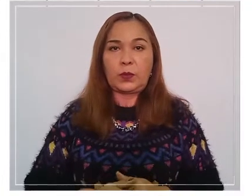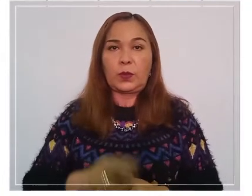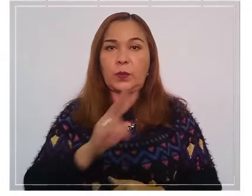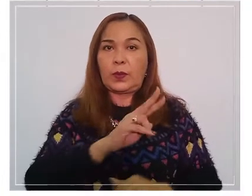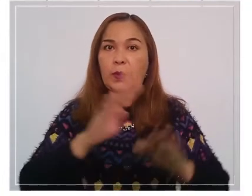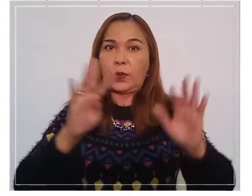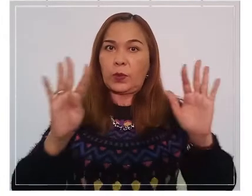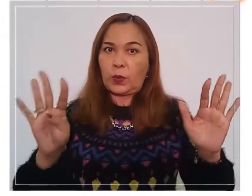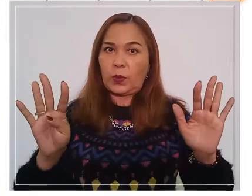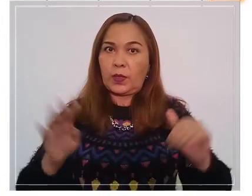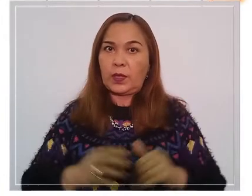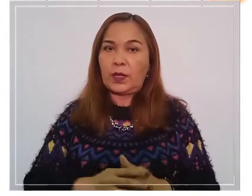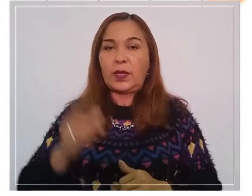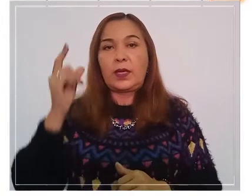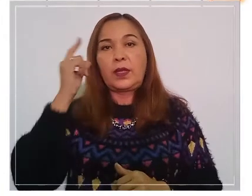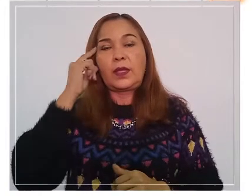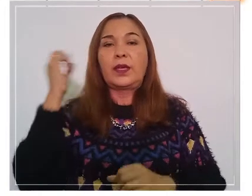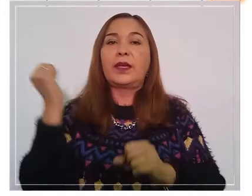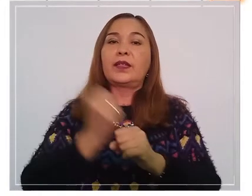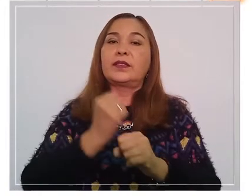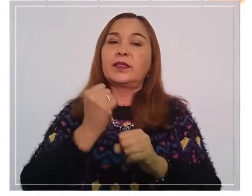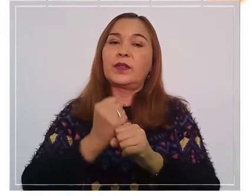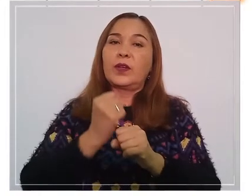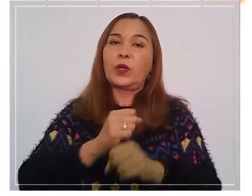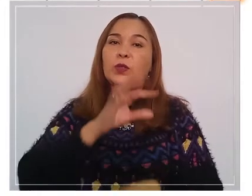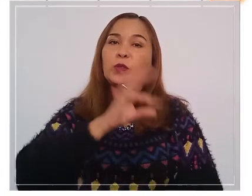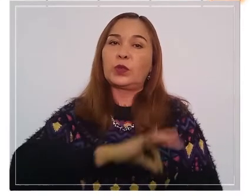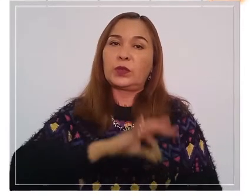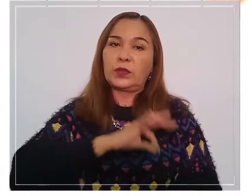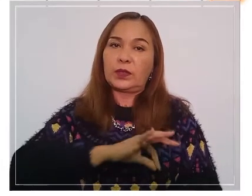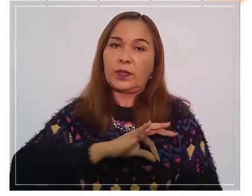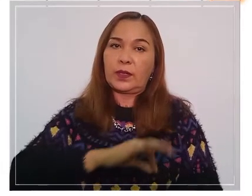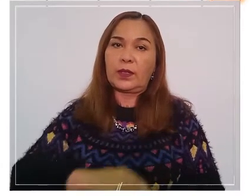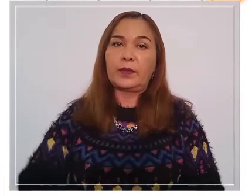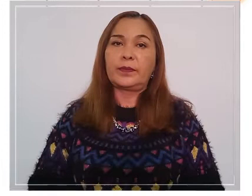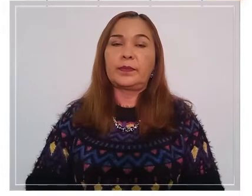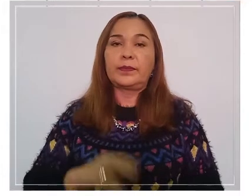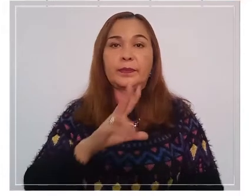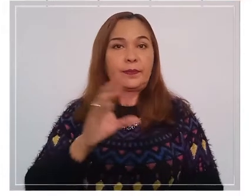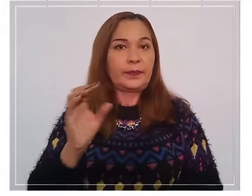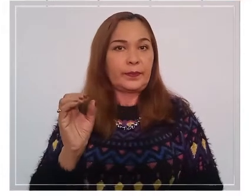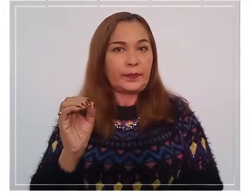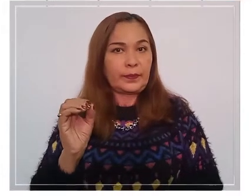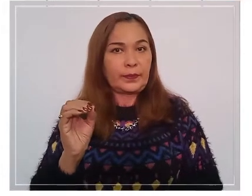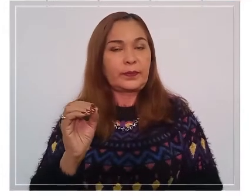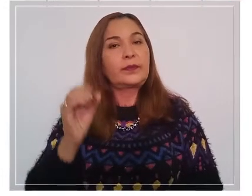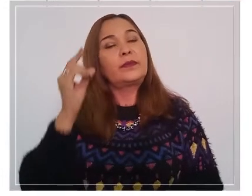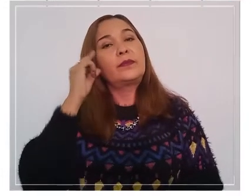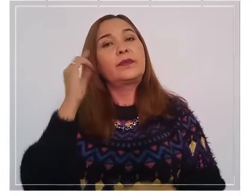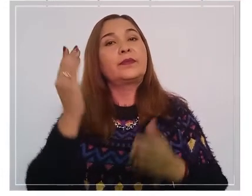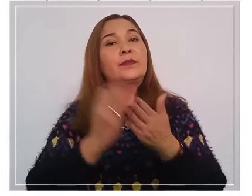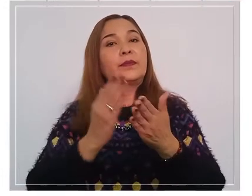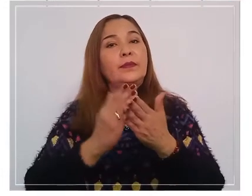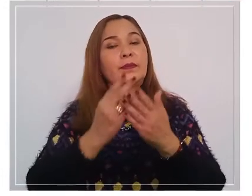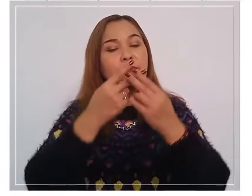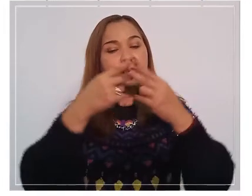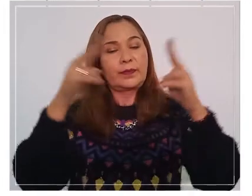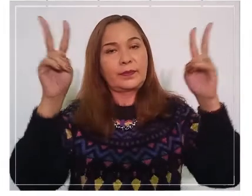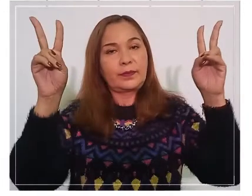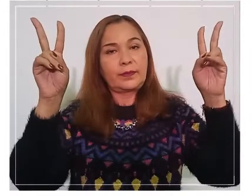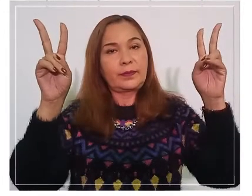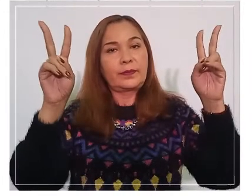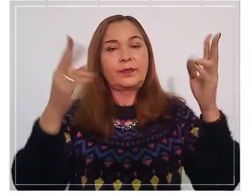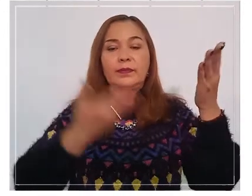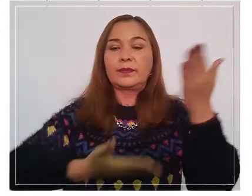29 día del trabajador social día 30 día escolar de la paz